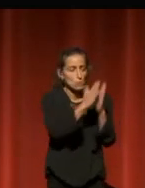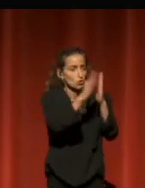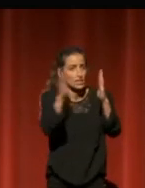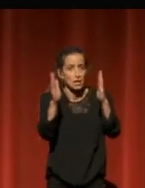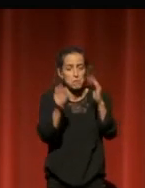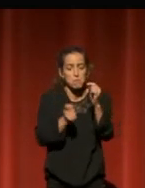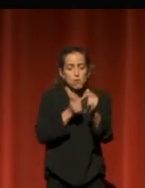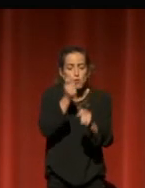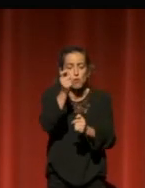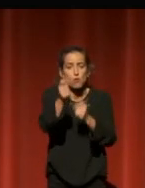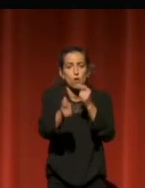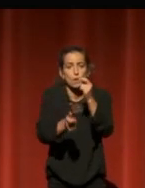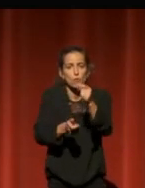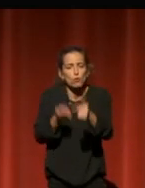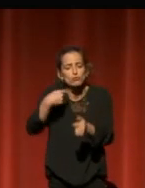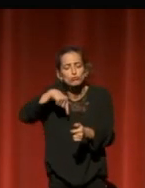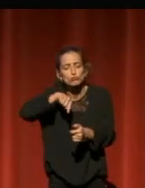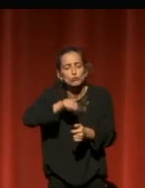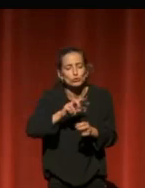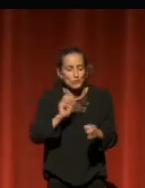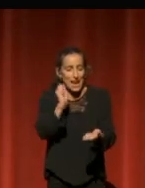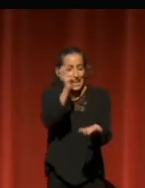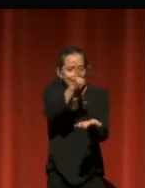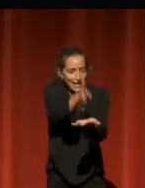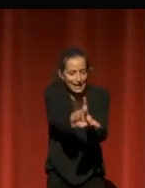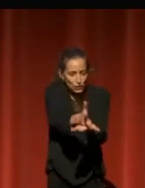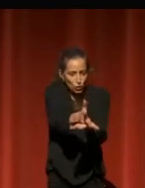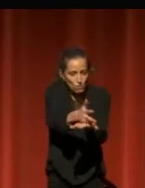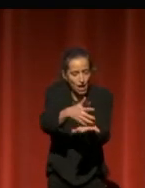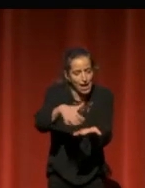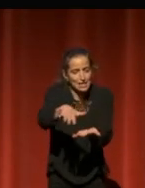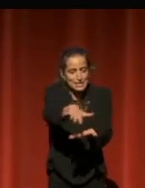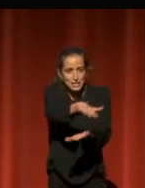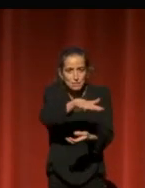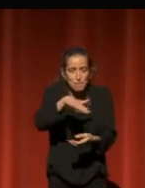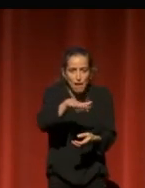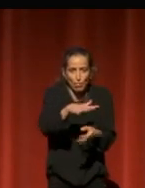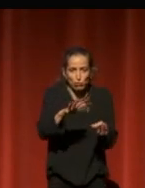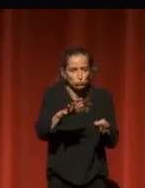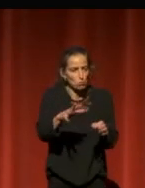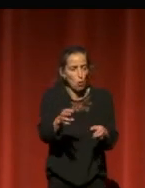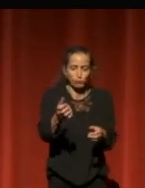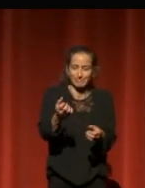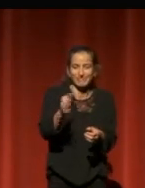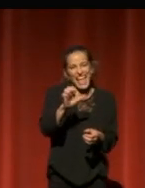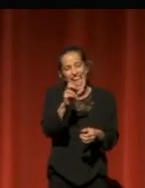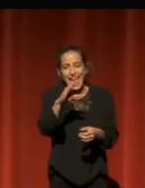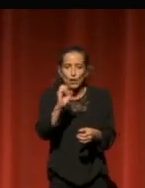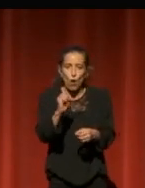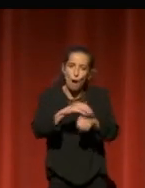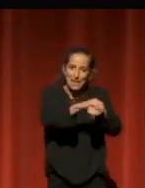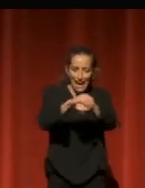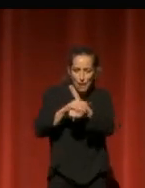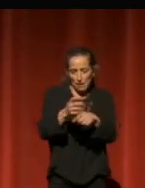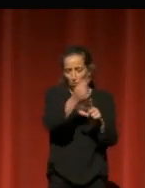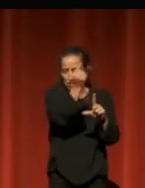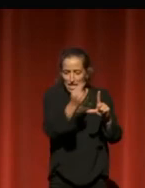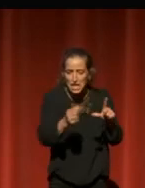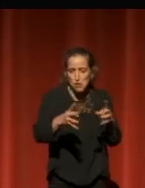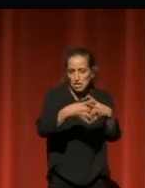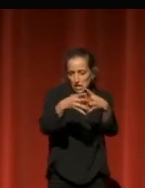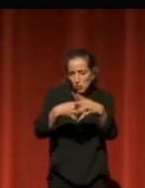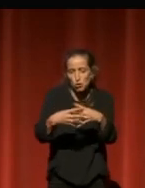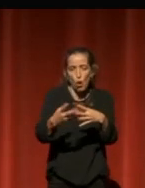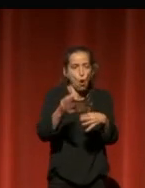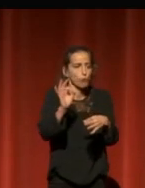cada vez nos enfrentamos más al reto de ser espacios ecoamigables, tanto en el diseño arquitectónico como en la gestión de